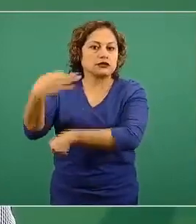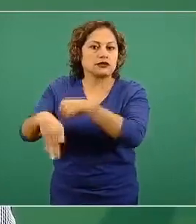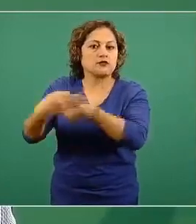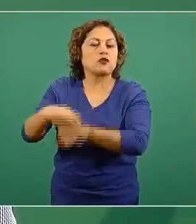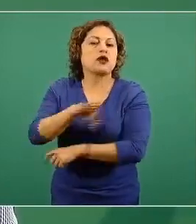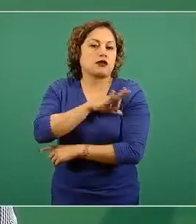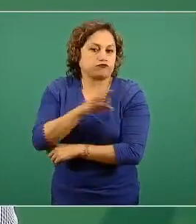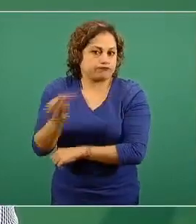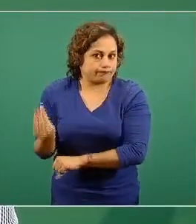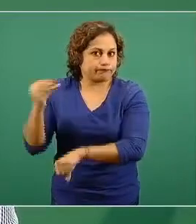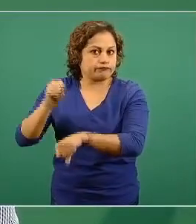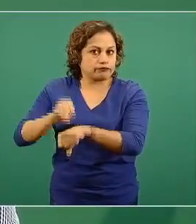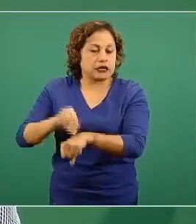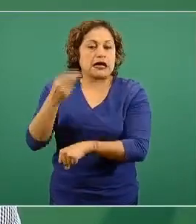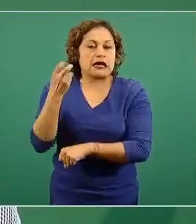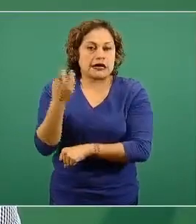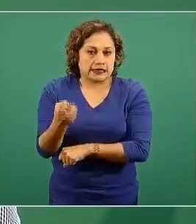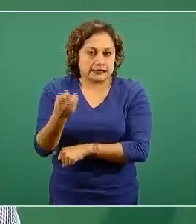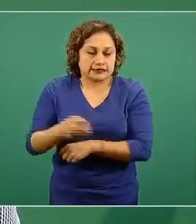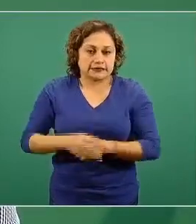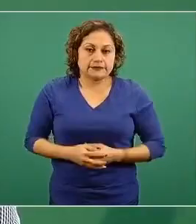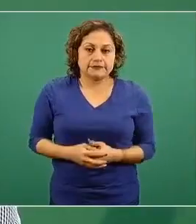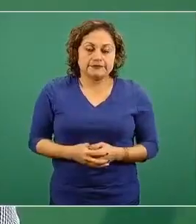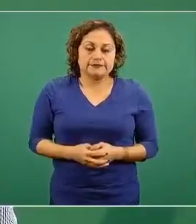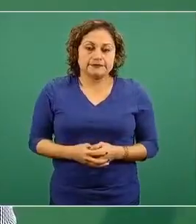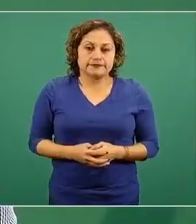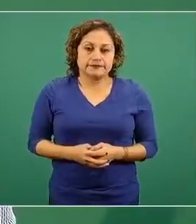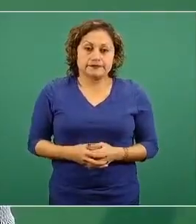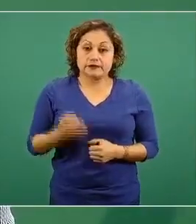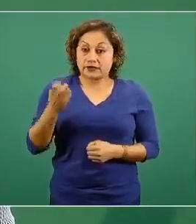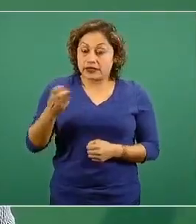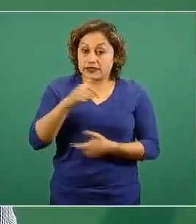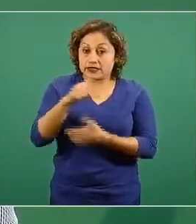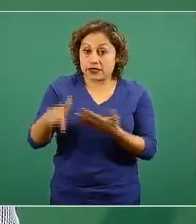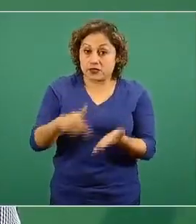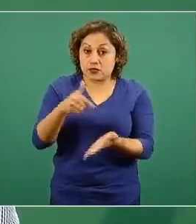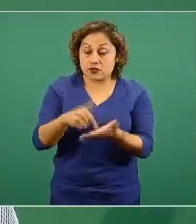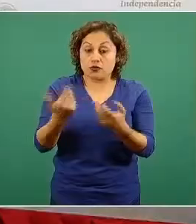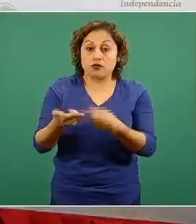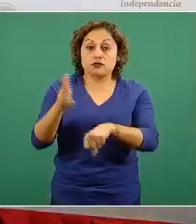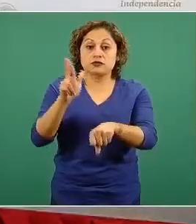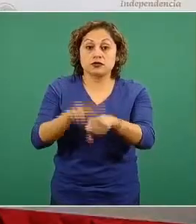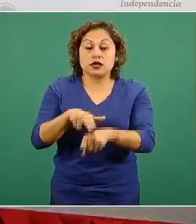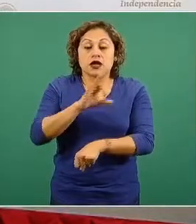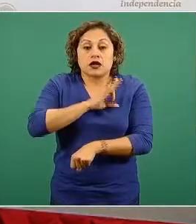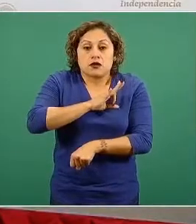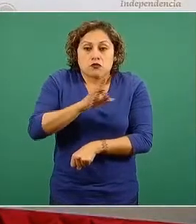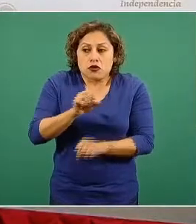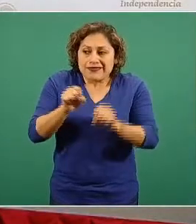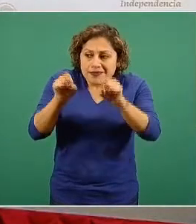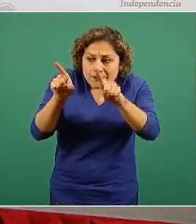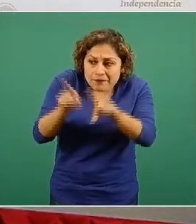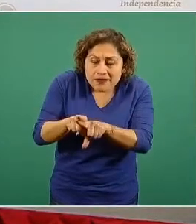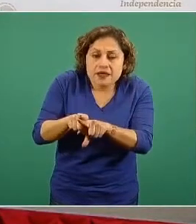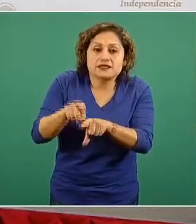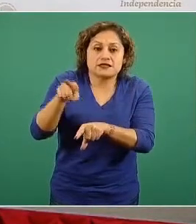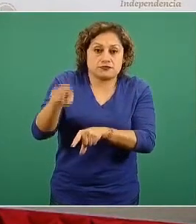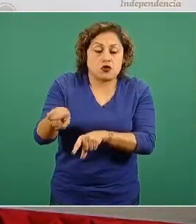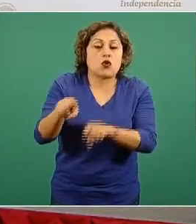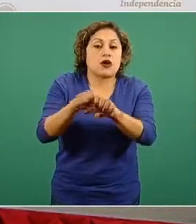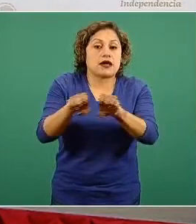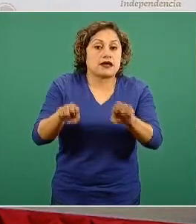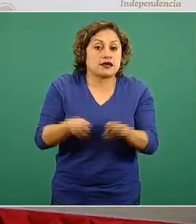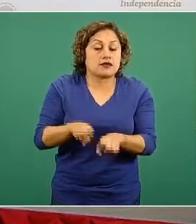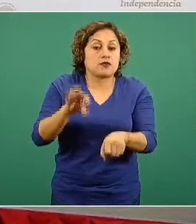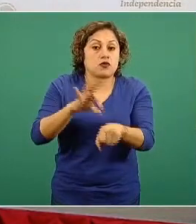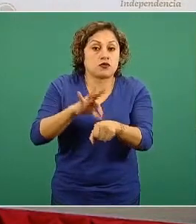de hospitalización y a donde tanto los servicios prehospitalarios o las mismas unidades pueden referir, ya sea desde